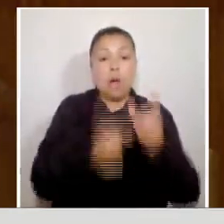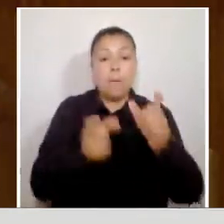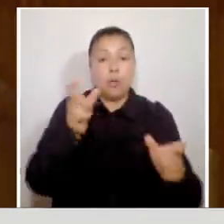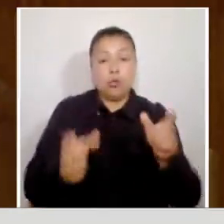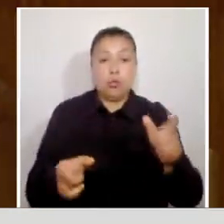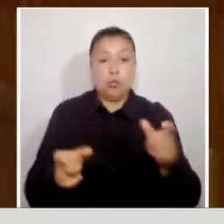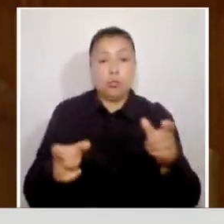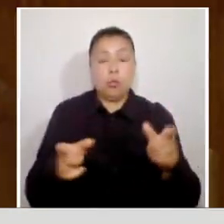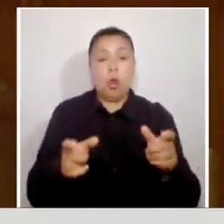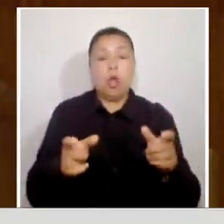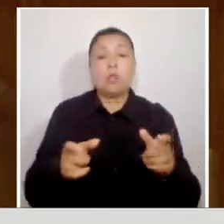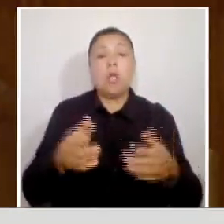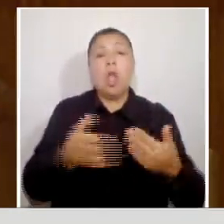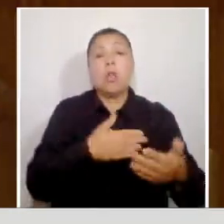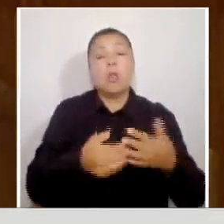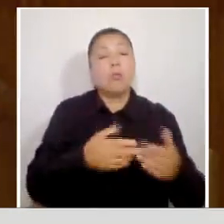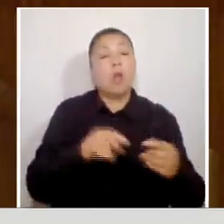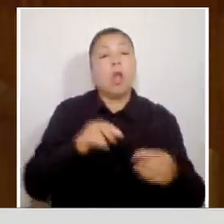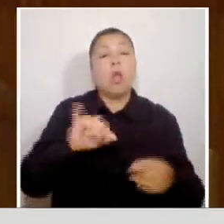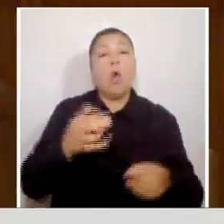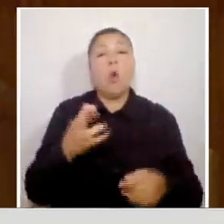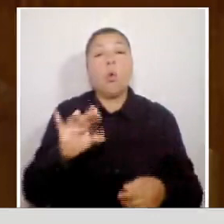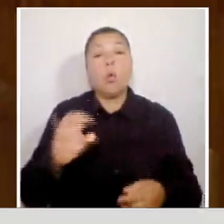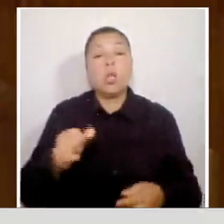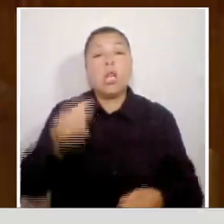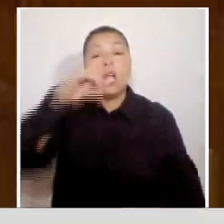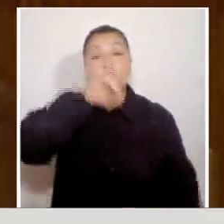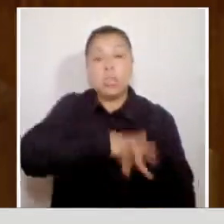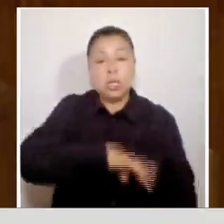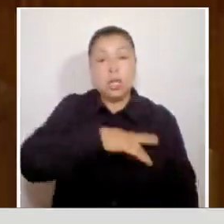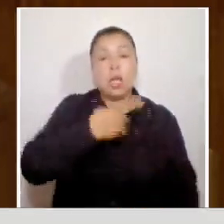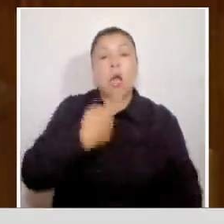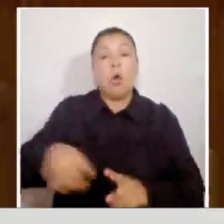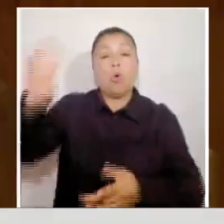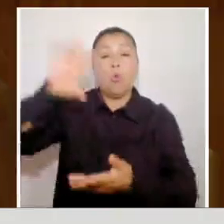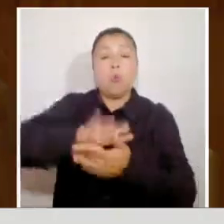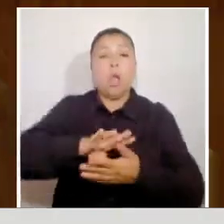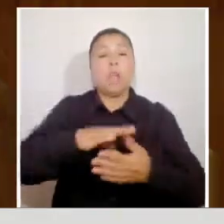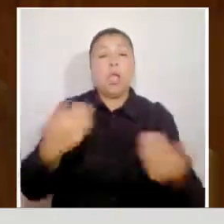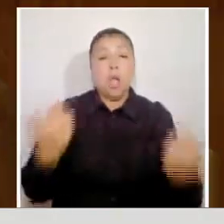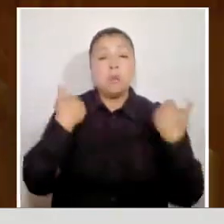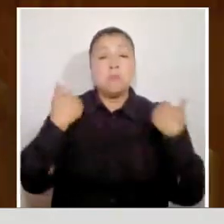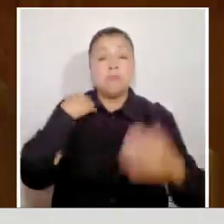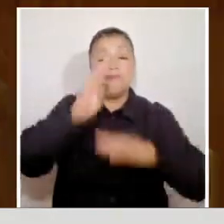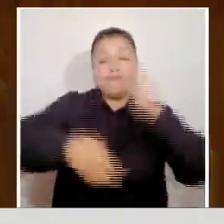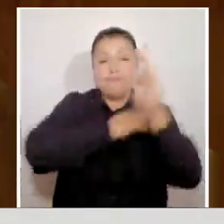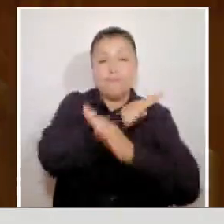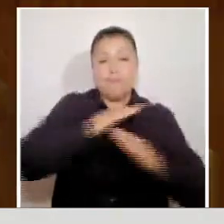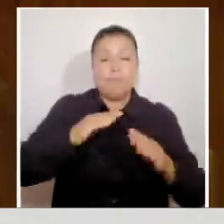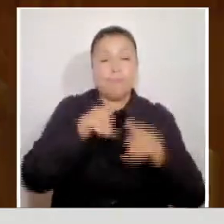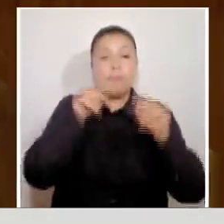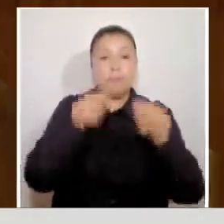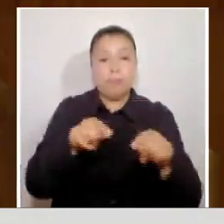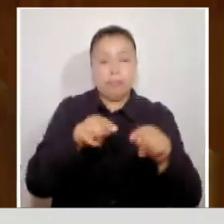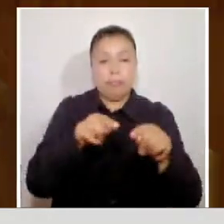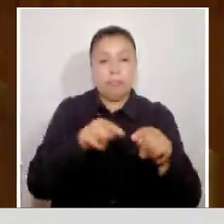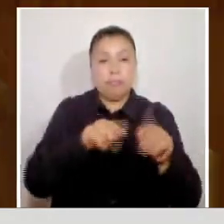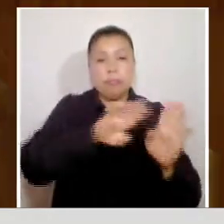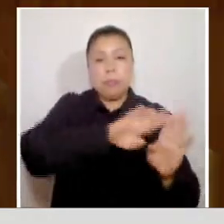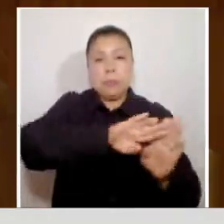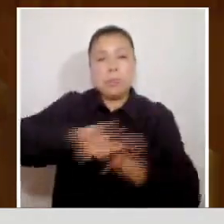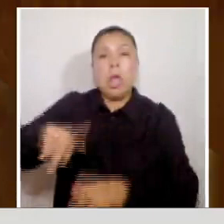jurídicas chilenas o extranjeras que desarrollen cualquier actividad relacionada con las artes marciales y radicando en un